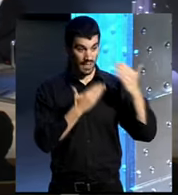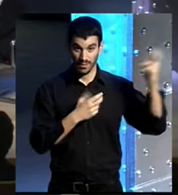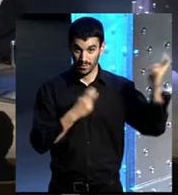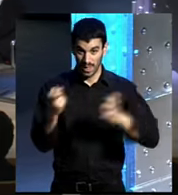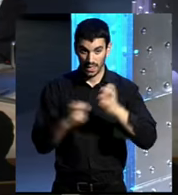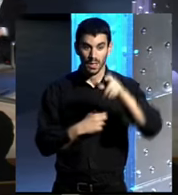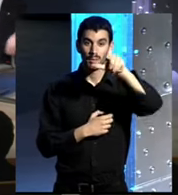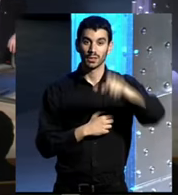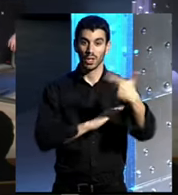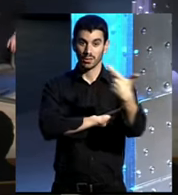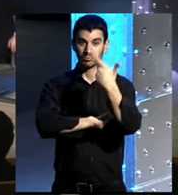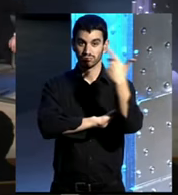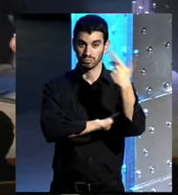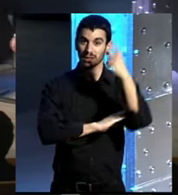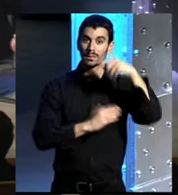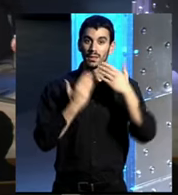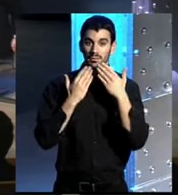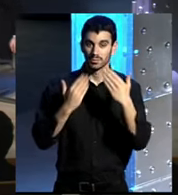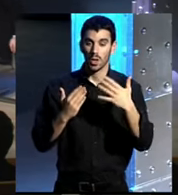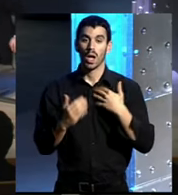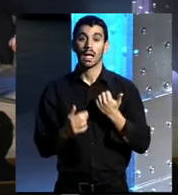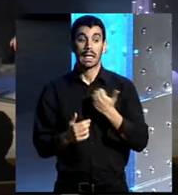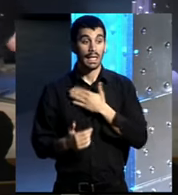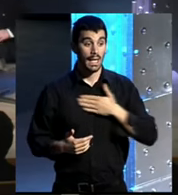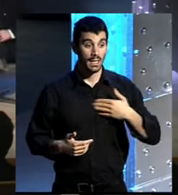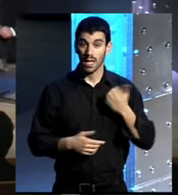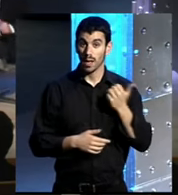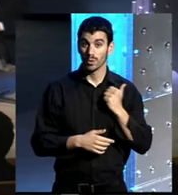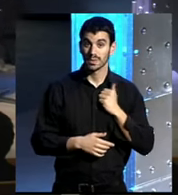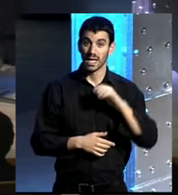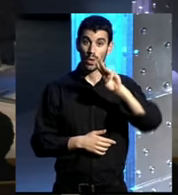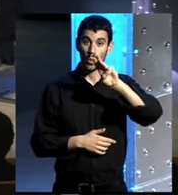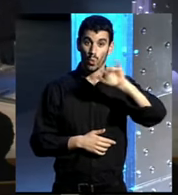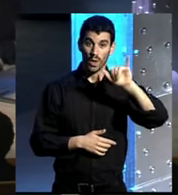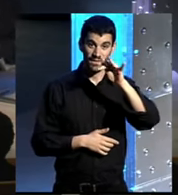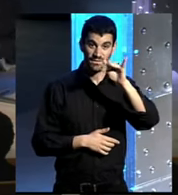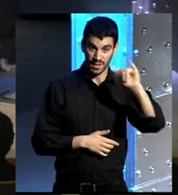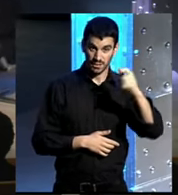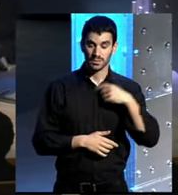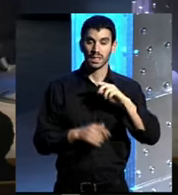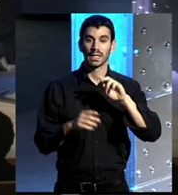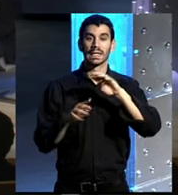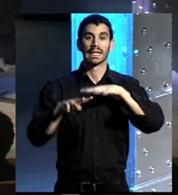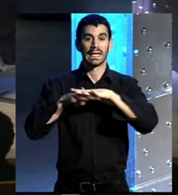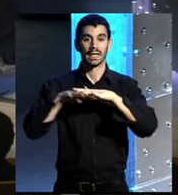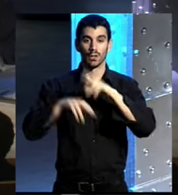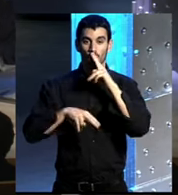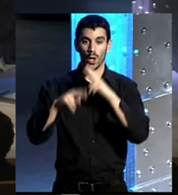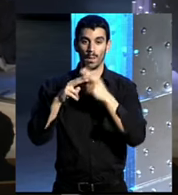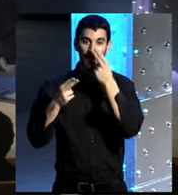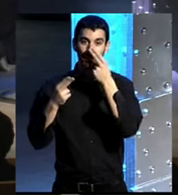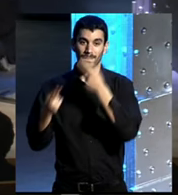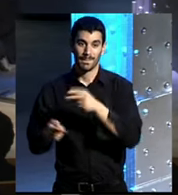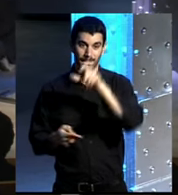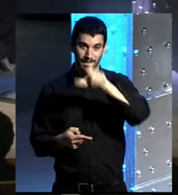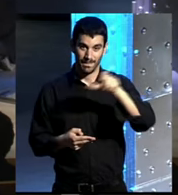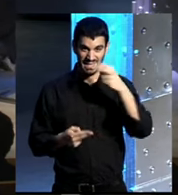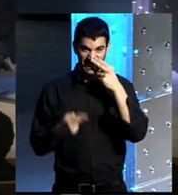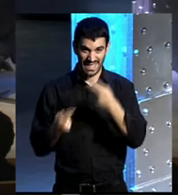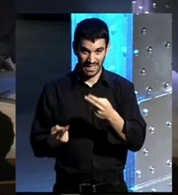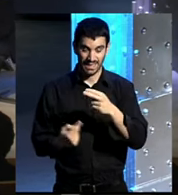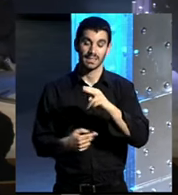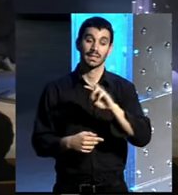que se quieran conectar por wifi, las redes visitantes y la clave es inclusión. Estos son los datos obligatorios que tengo